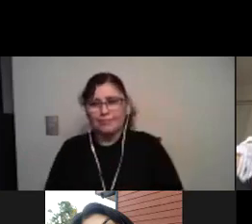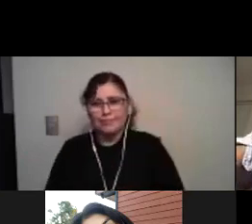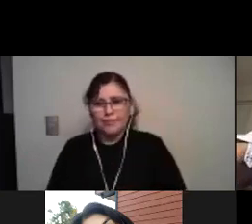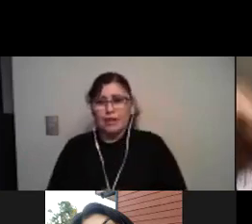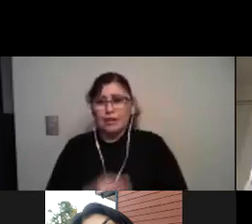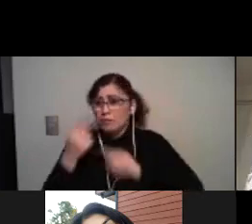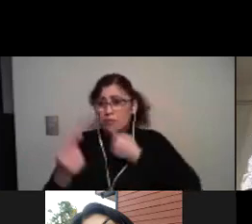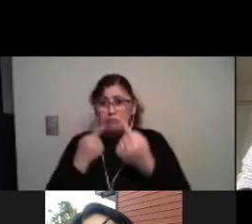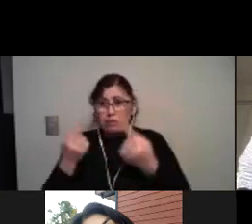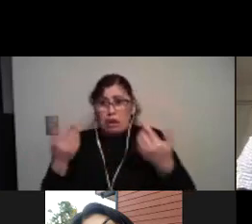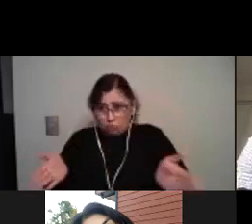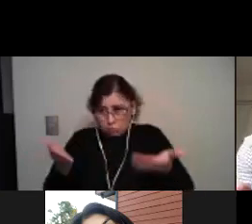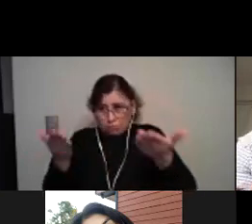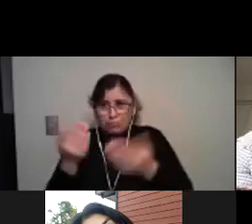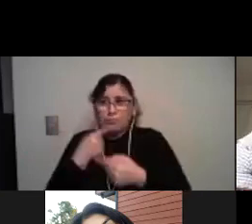Preguntas, adelante.